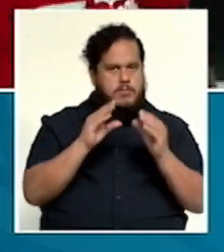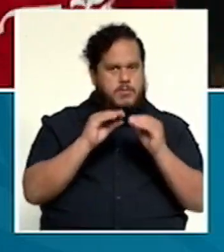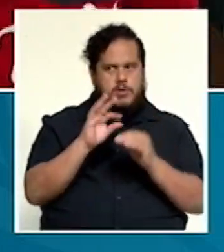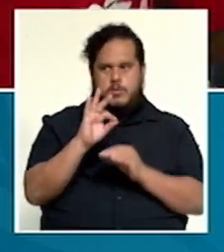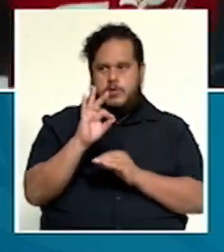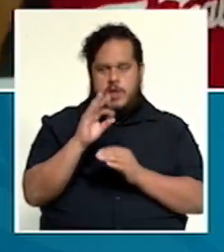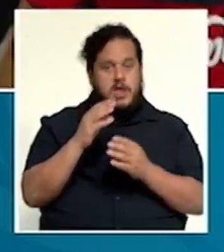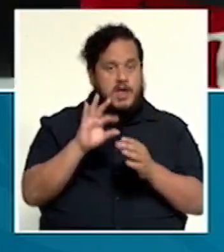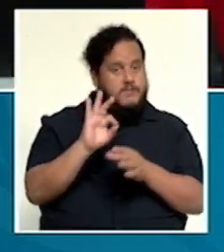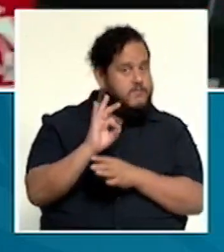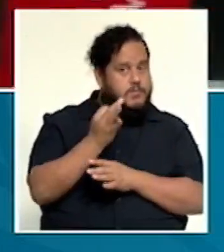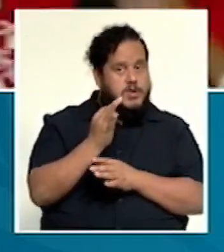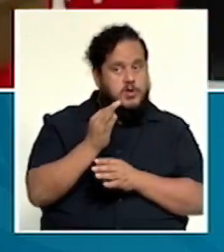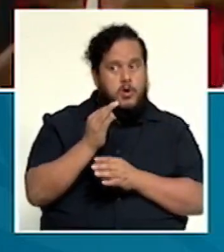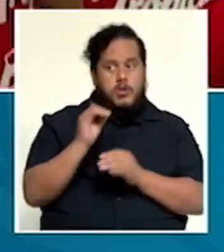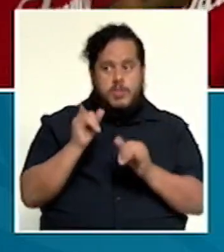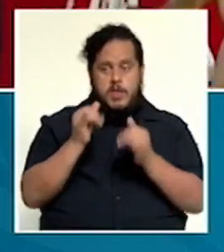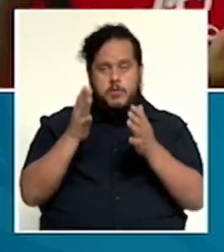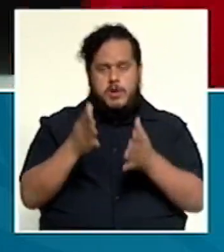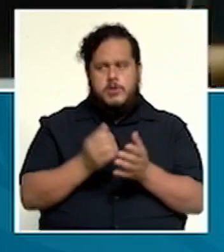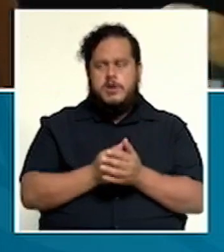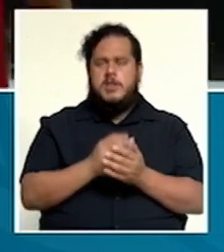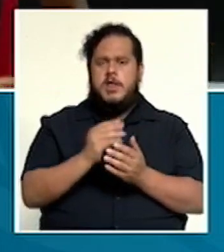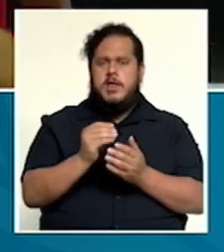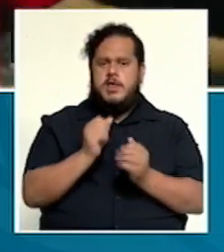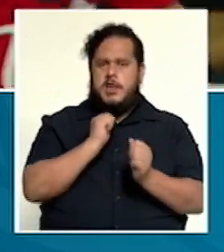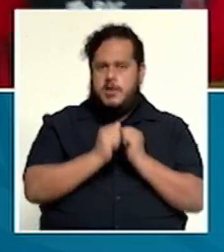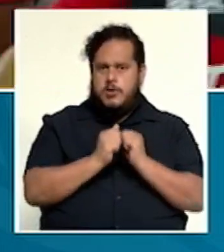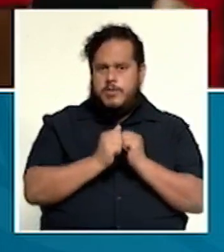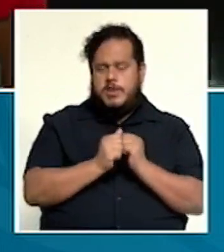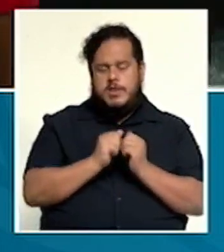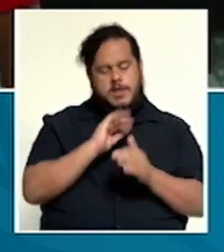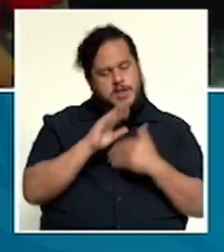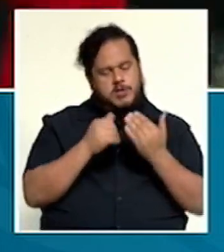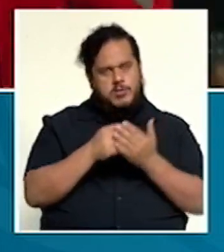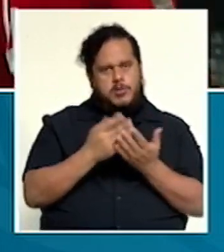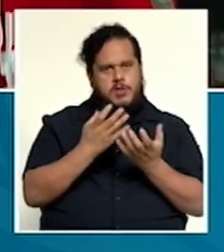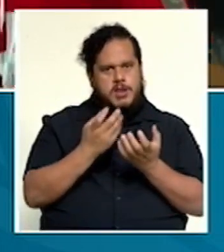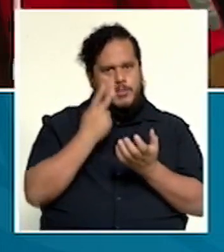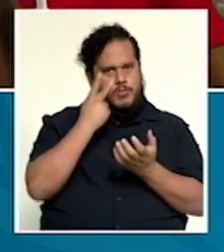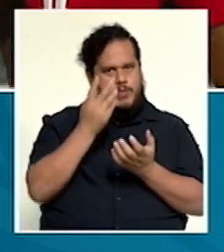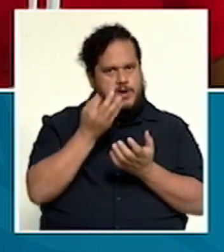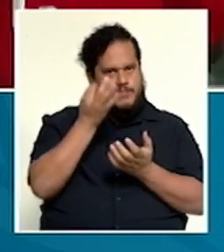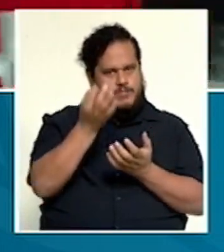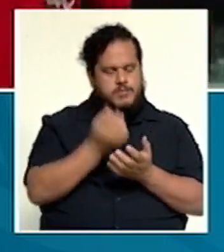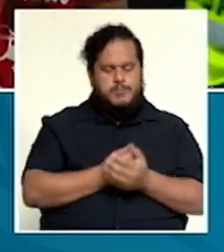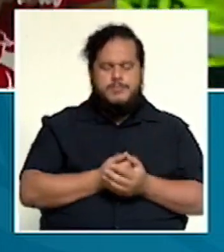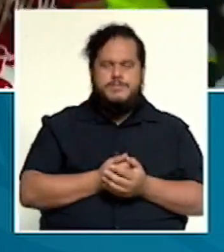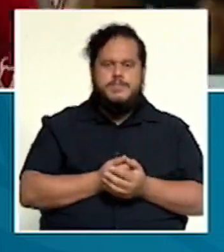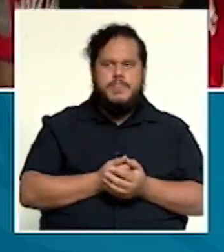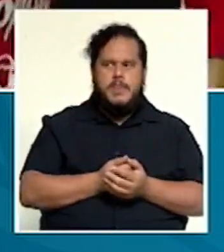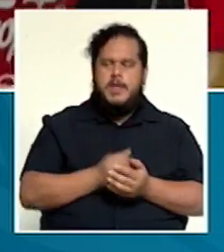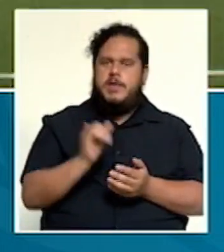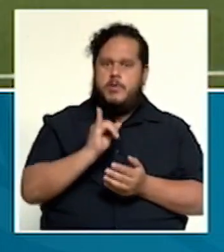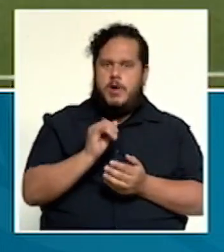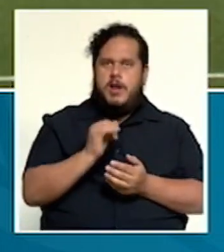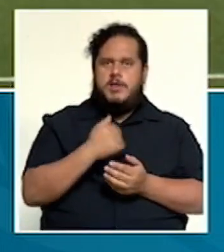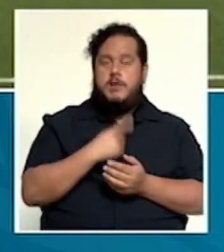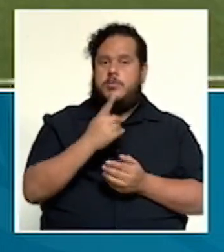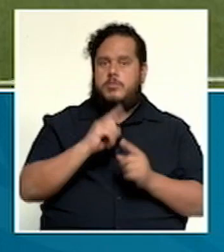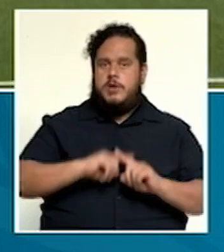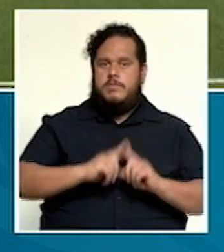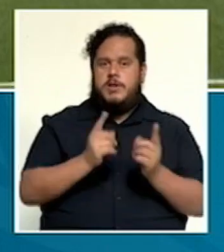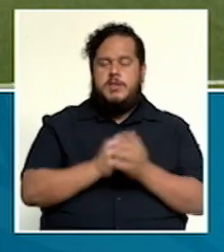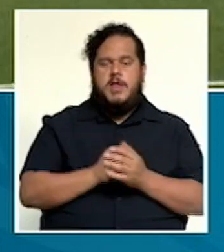y en competición, que es donde todos queremos ver el fútbol. Ahí también hay una diferencia entre